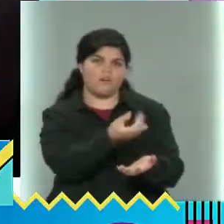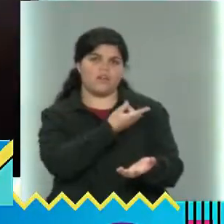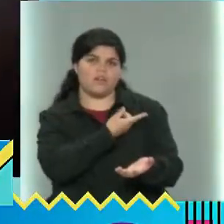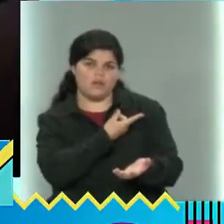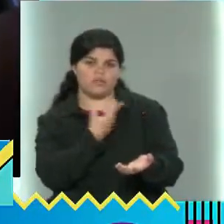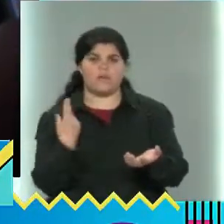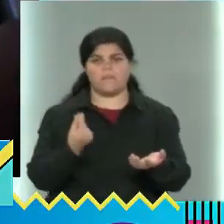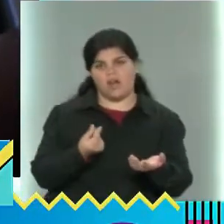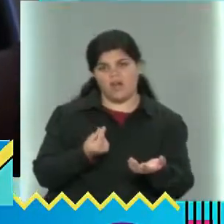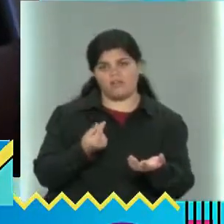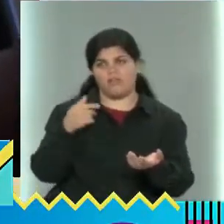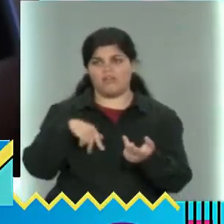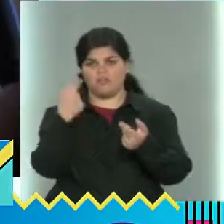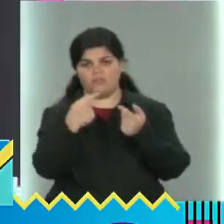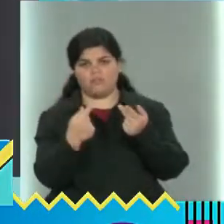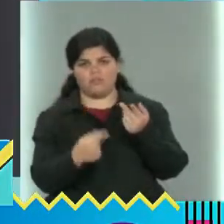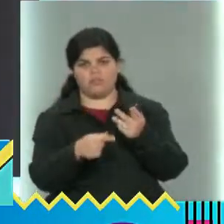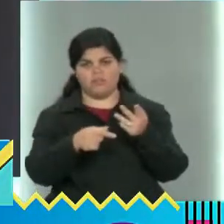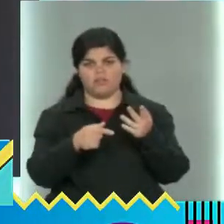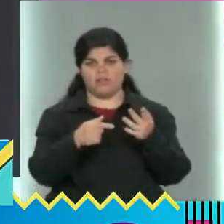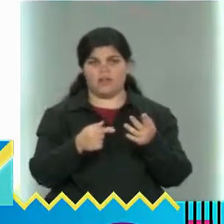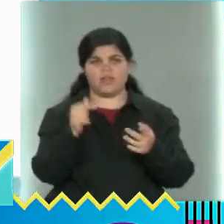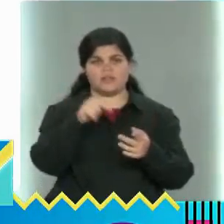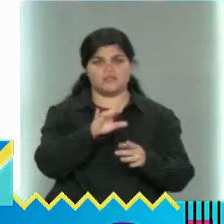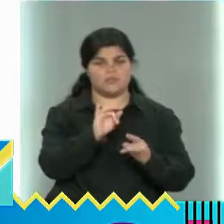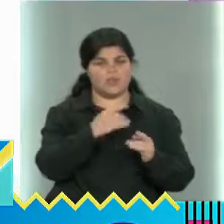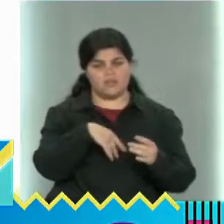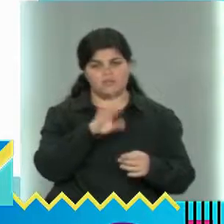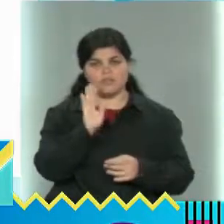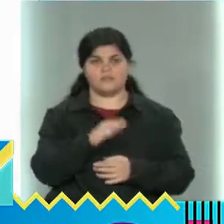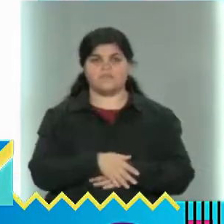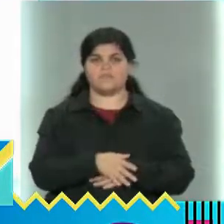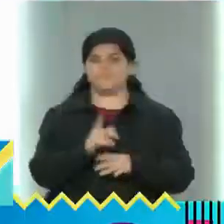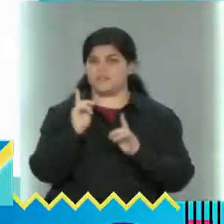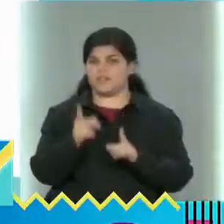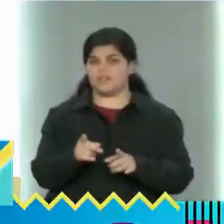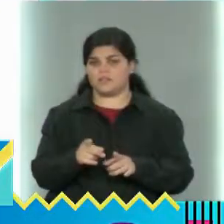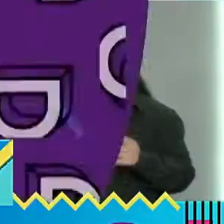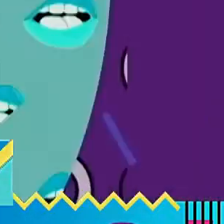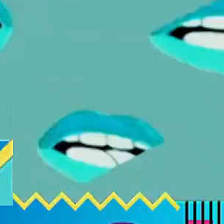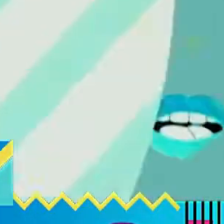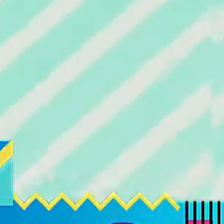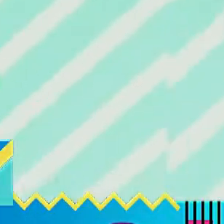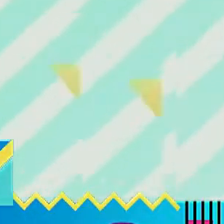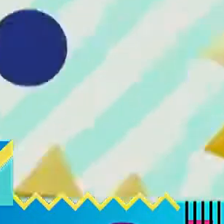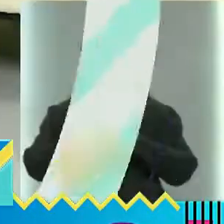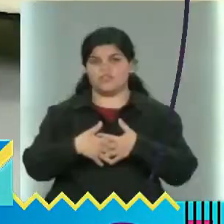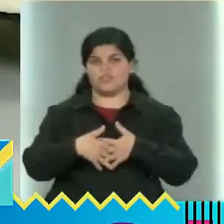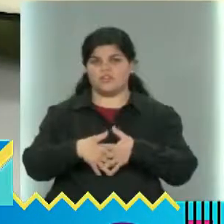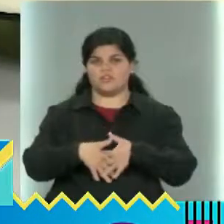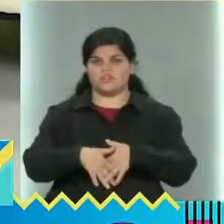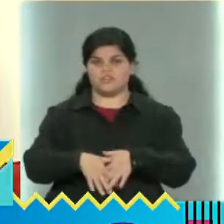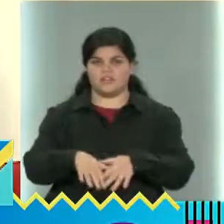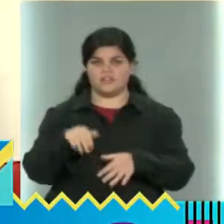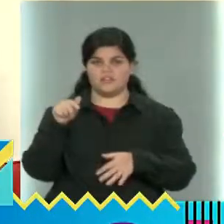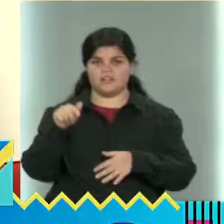la plata y que justo, bueno, son muchas coincidencias que hacen que sea más dificultoso. Y tiene que ver con la intencionalidad. Cuando uno quiere hacerlo, va y